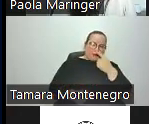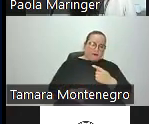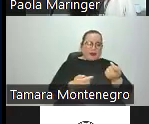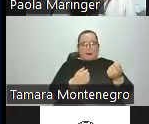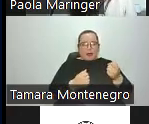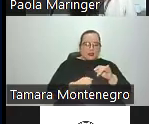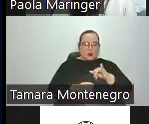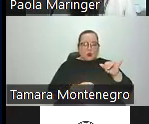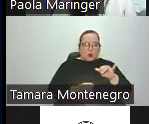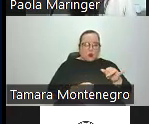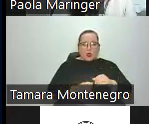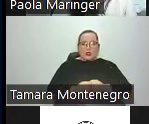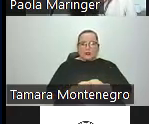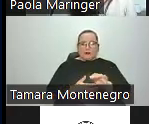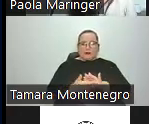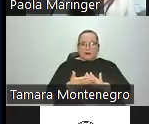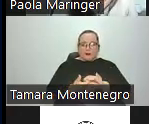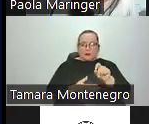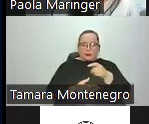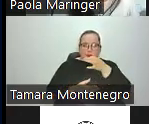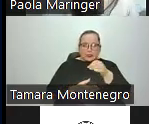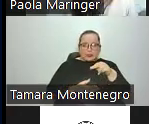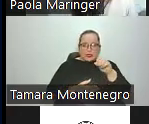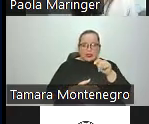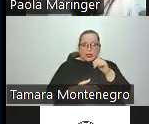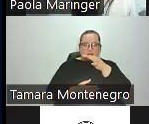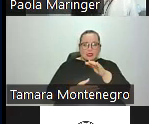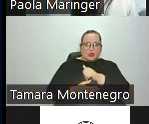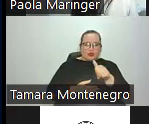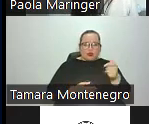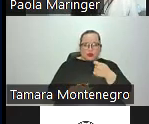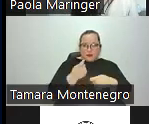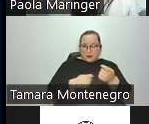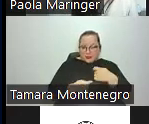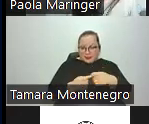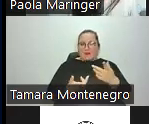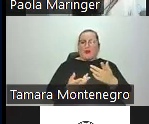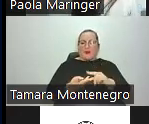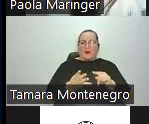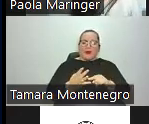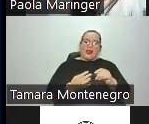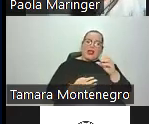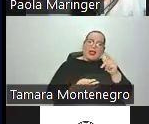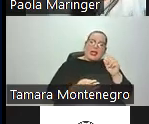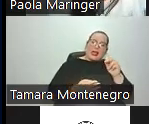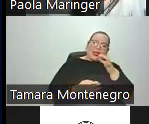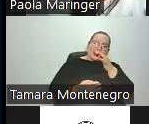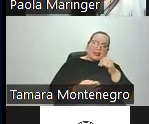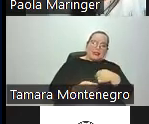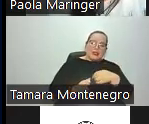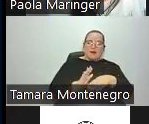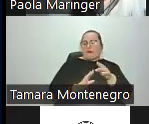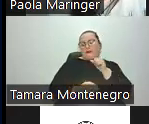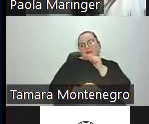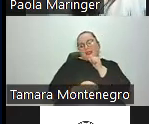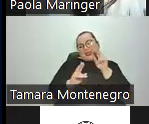similares? Mira, ahí nos dice Natalia que todos somos vendedores. Carla nos dice que le encanta estar más vieja, entre